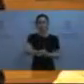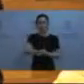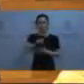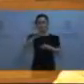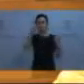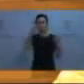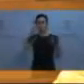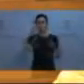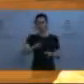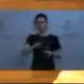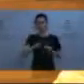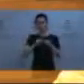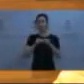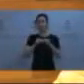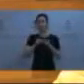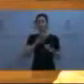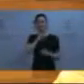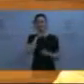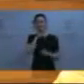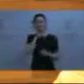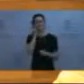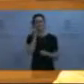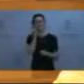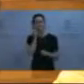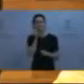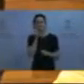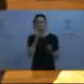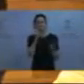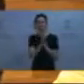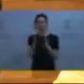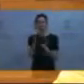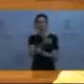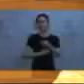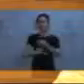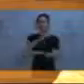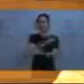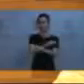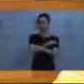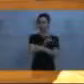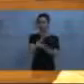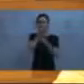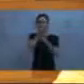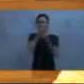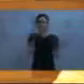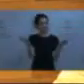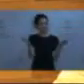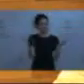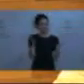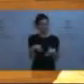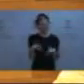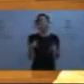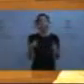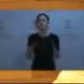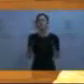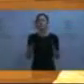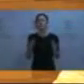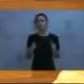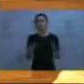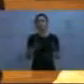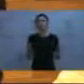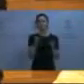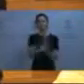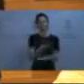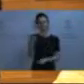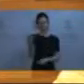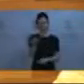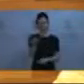permanentemente de su funcionamiento, es que hay algo que no cuadra, señora consejera, y que no se está haciendo bien y que, por lo tanto, debería de cambiarse, ¿no? Desde